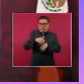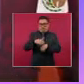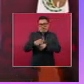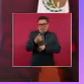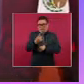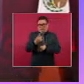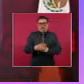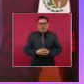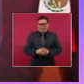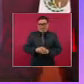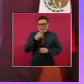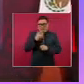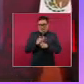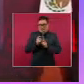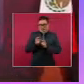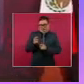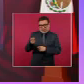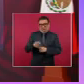corresponde.